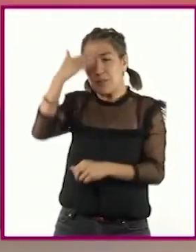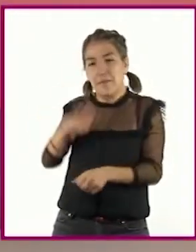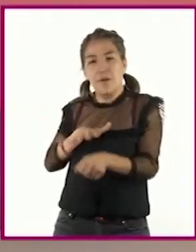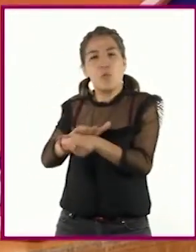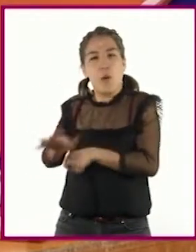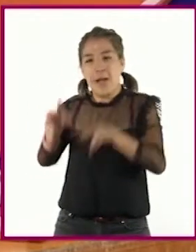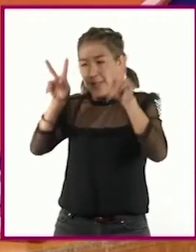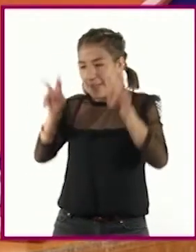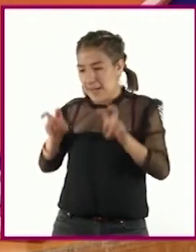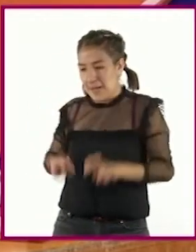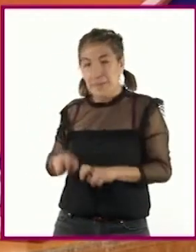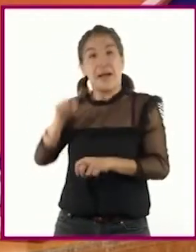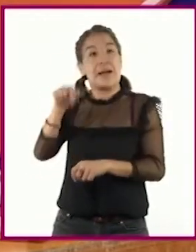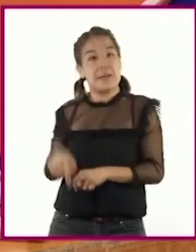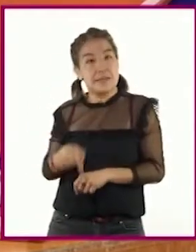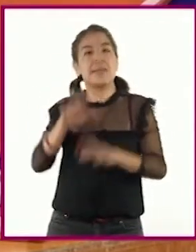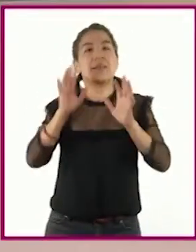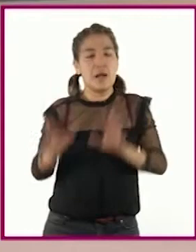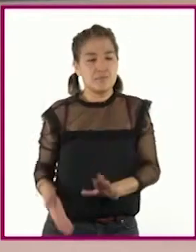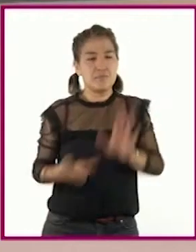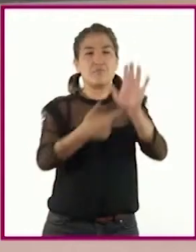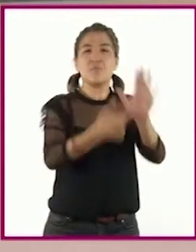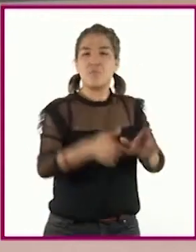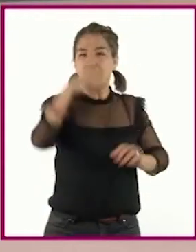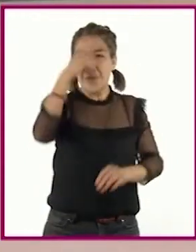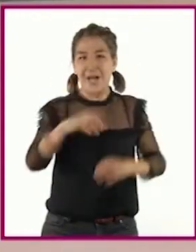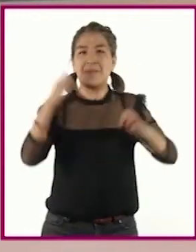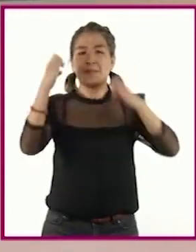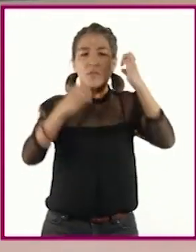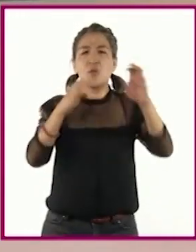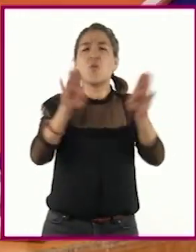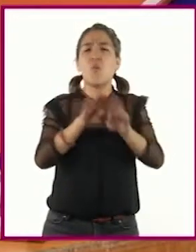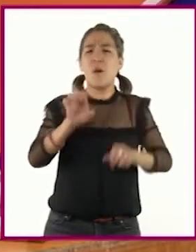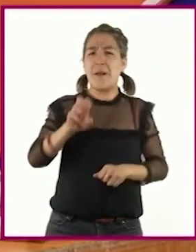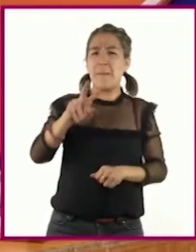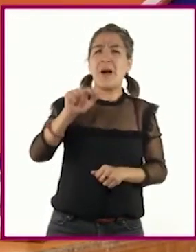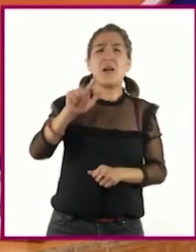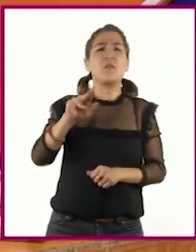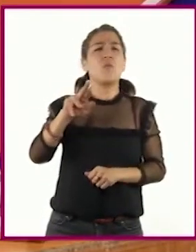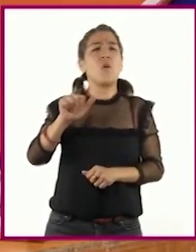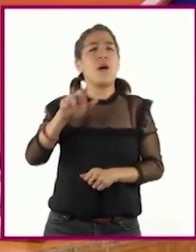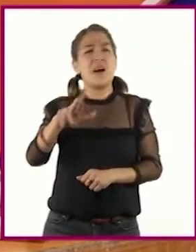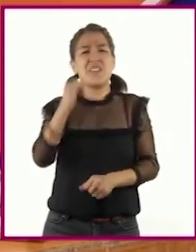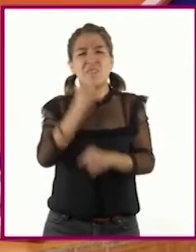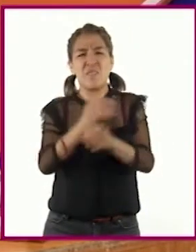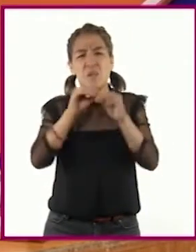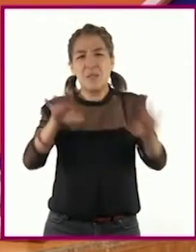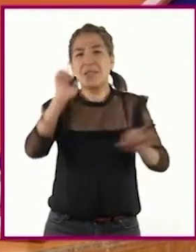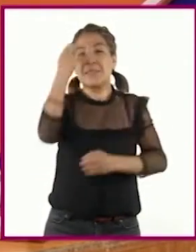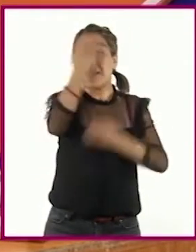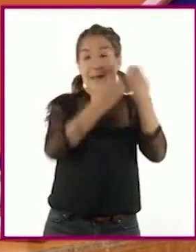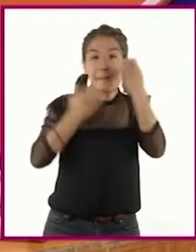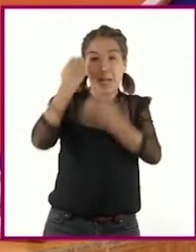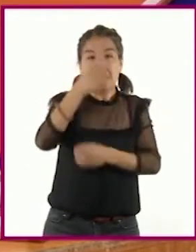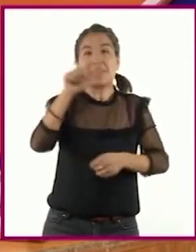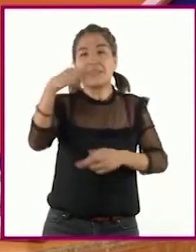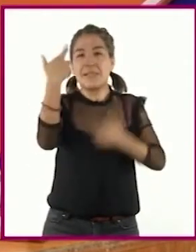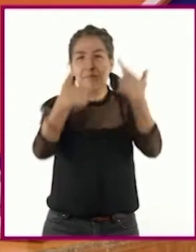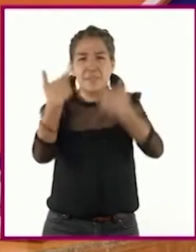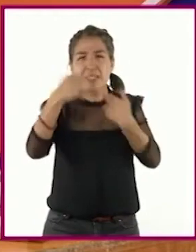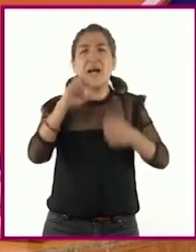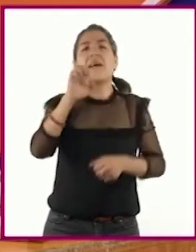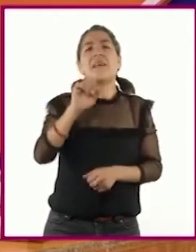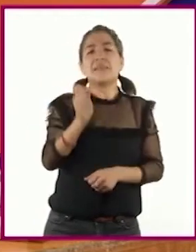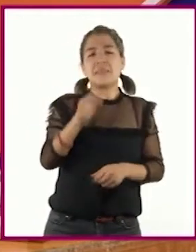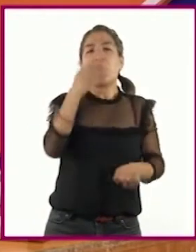abordar primero y de qué manera. ¿A qué se refiere con evaluar la información? Eso es lo que trabajaremos en esta